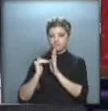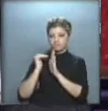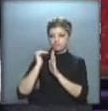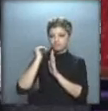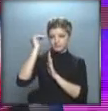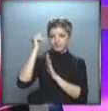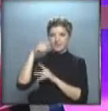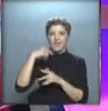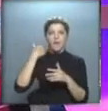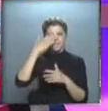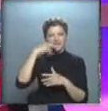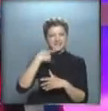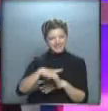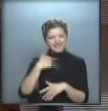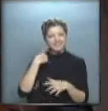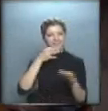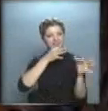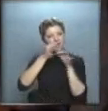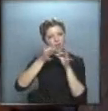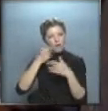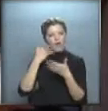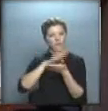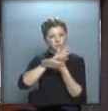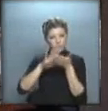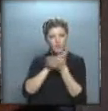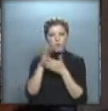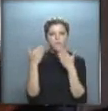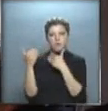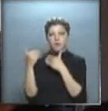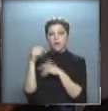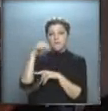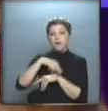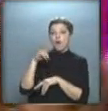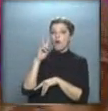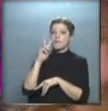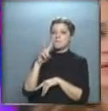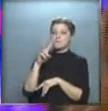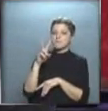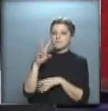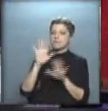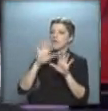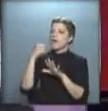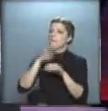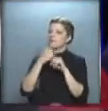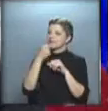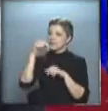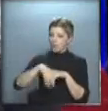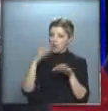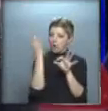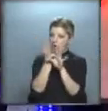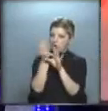arregla las cosas hablando. A las piñas se arreglan las cosas cuando son chiquitos. Es que lo que pasa pero es parece que la visión de lo que está pasando pero bueno, a lo mejor en las escuelas es